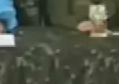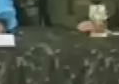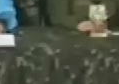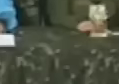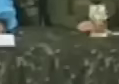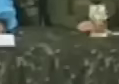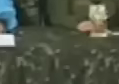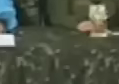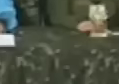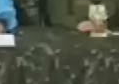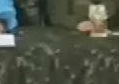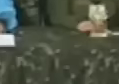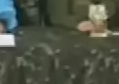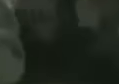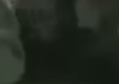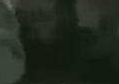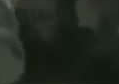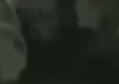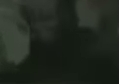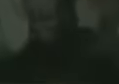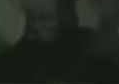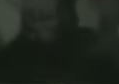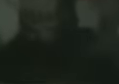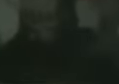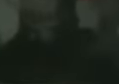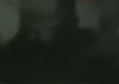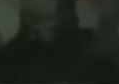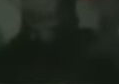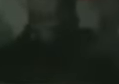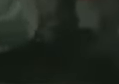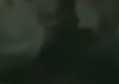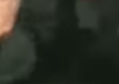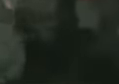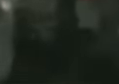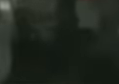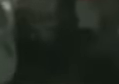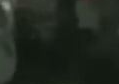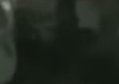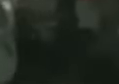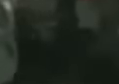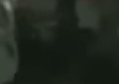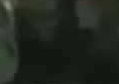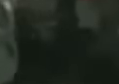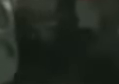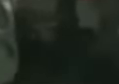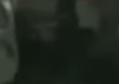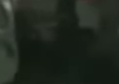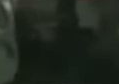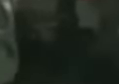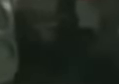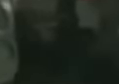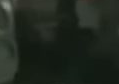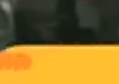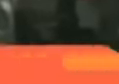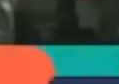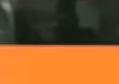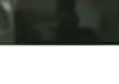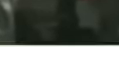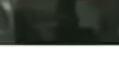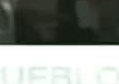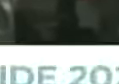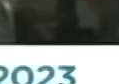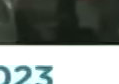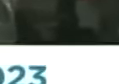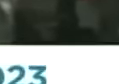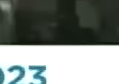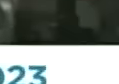por ejemplo, un botón, este que acabamos de presentar, pero hemos visto inmensidad de videos a lo largo de todo el día, de la mañana,